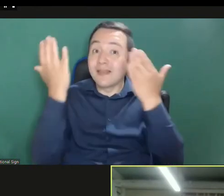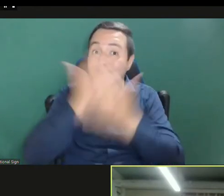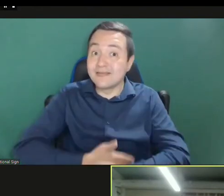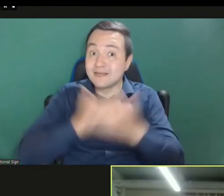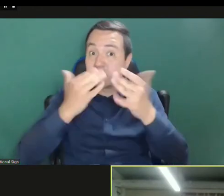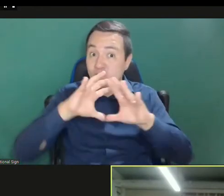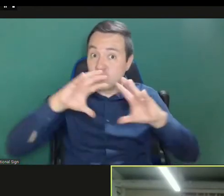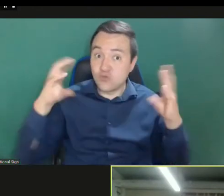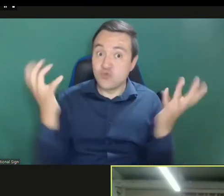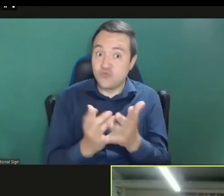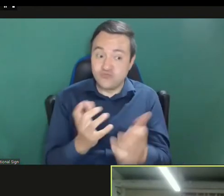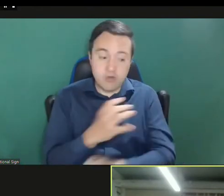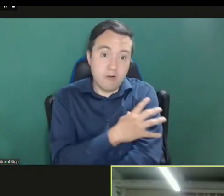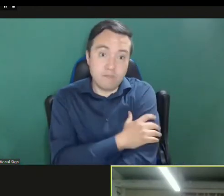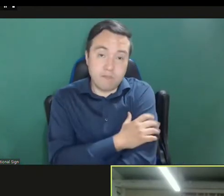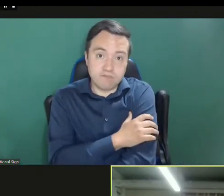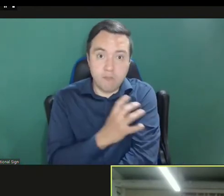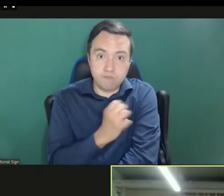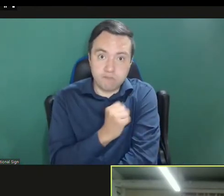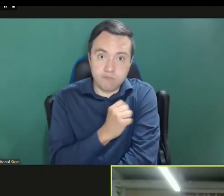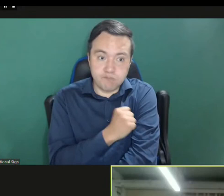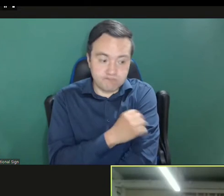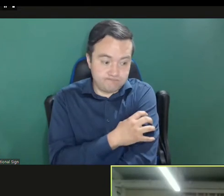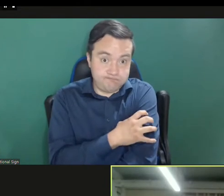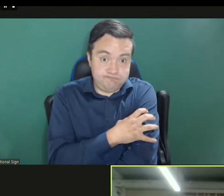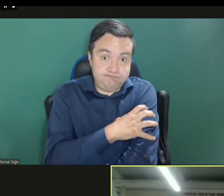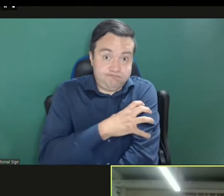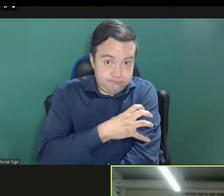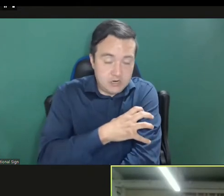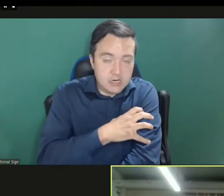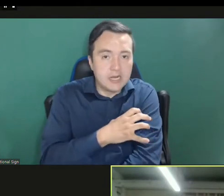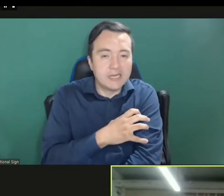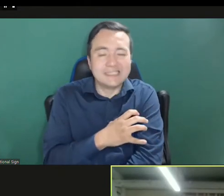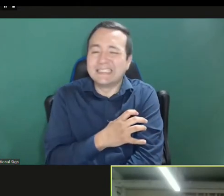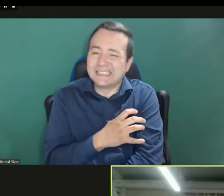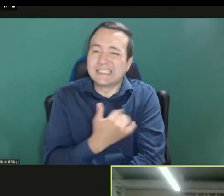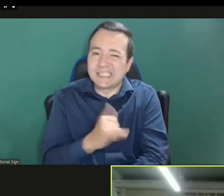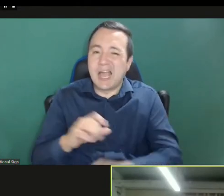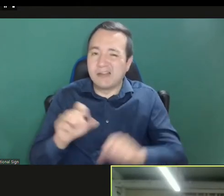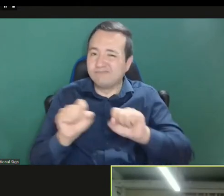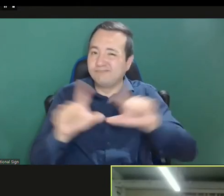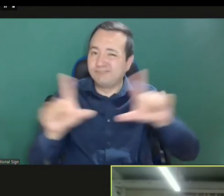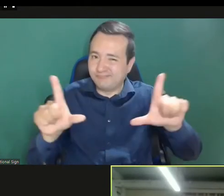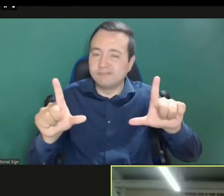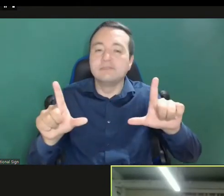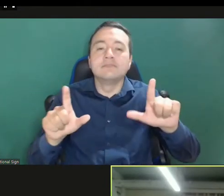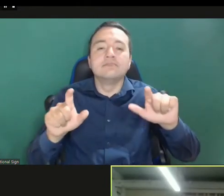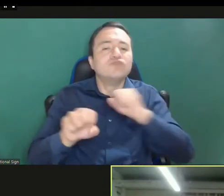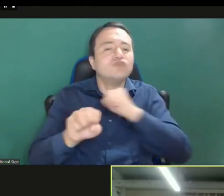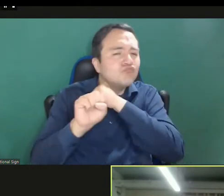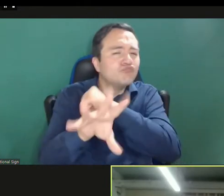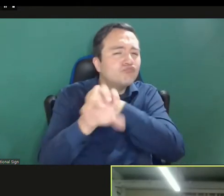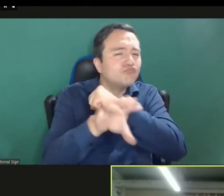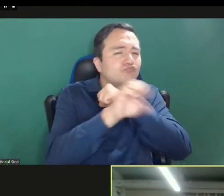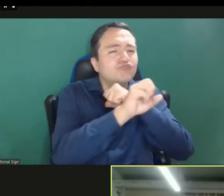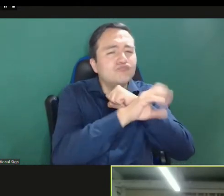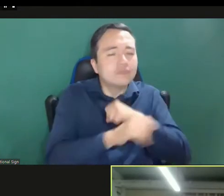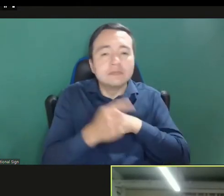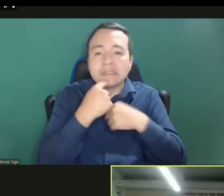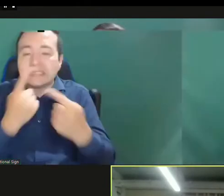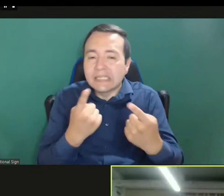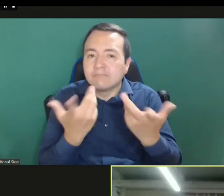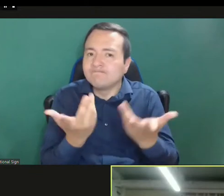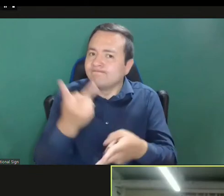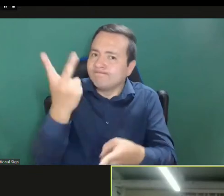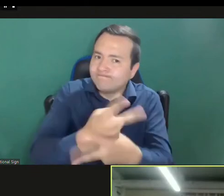el anuncio educativo acerca de esto acerca de los factores de riesgo y los